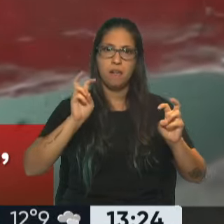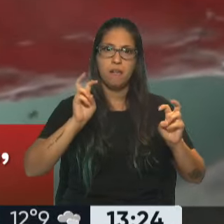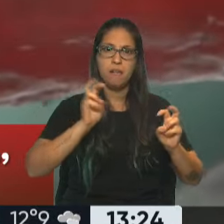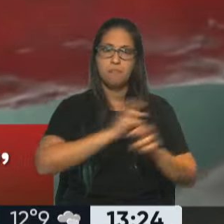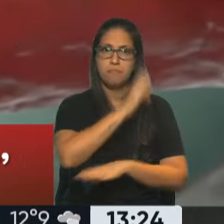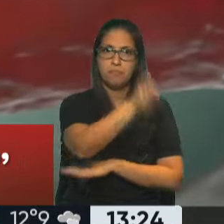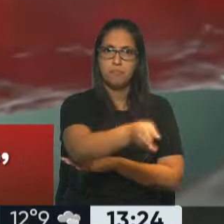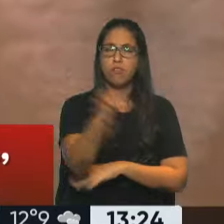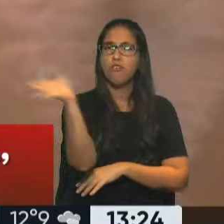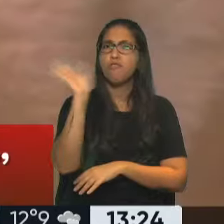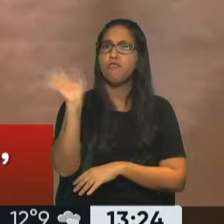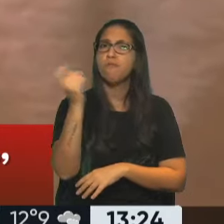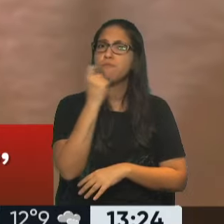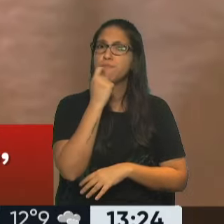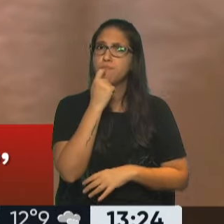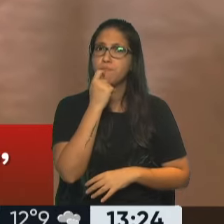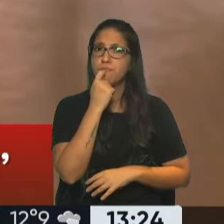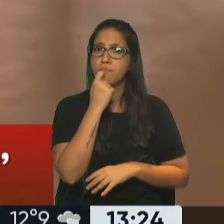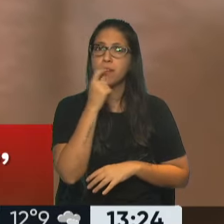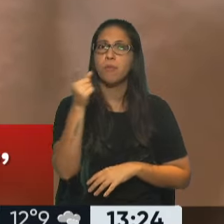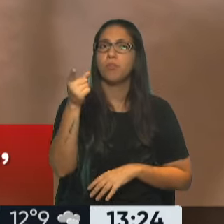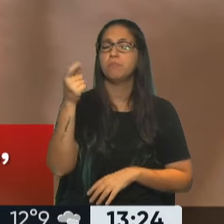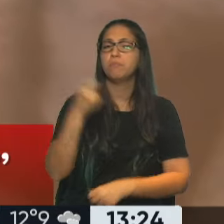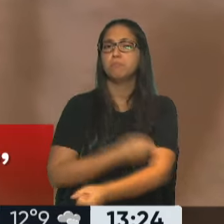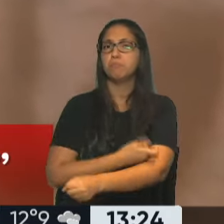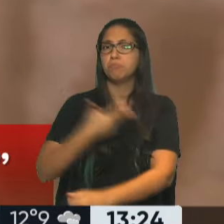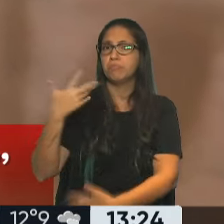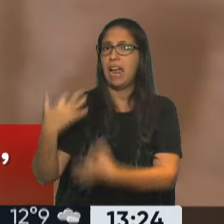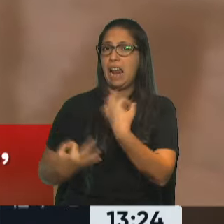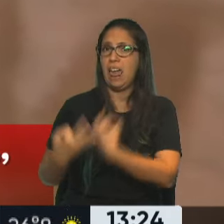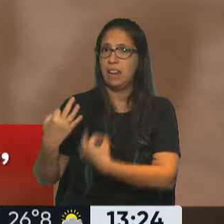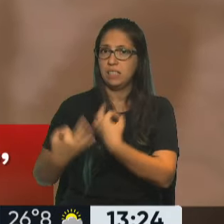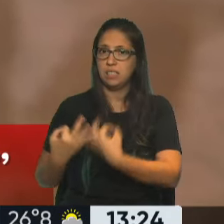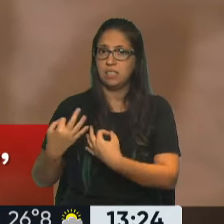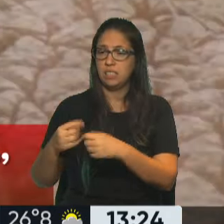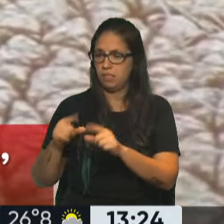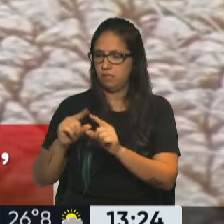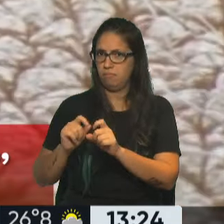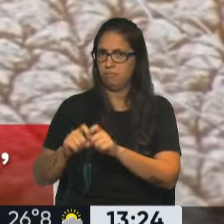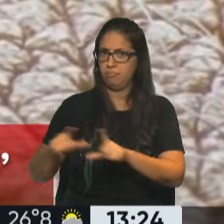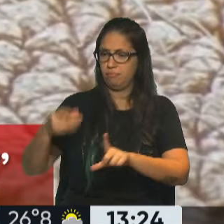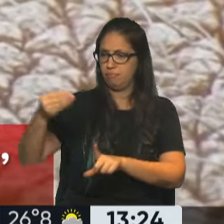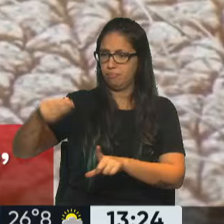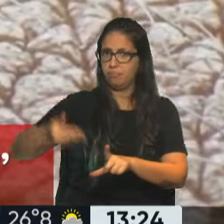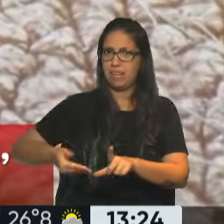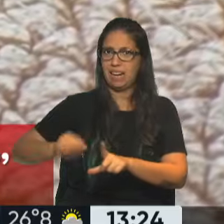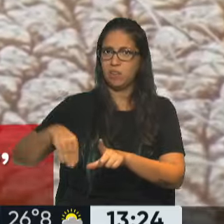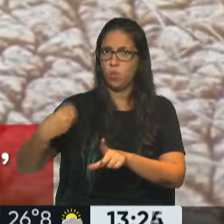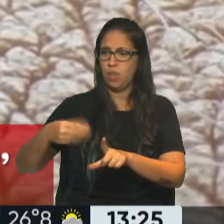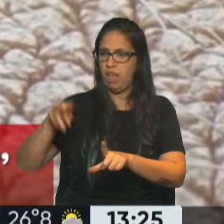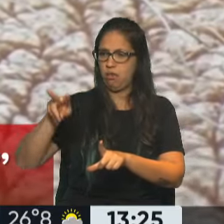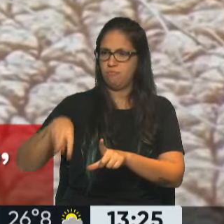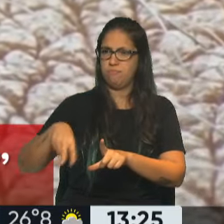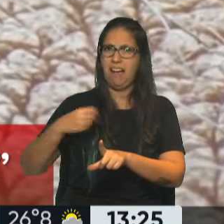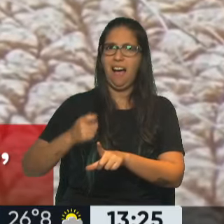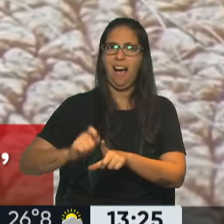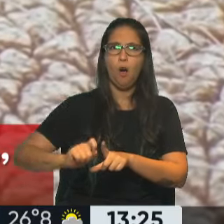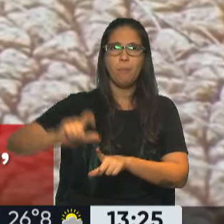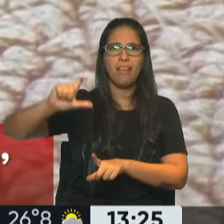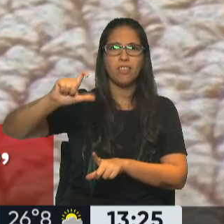pueden aparecer, si ustedes hacen un análisis de SAC y tiene un aumento de algo que nosotros llamamos